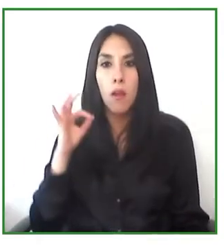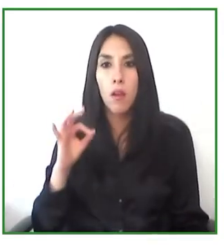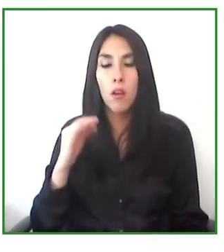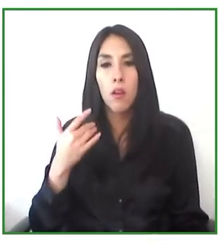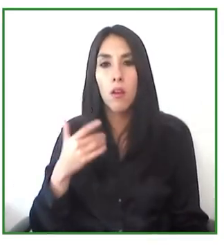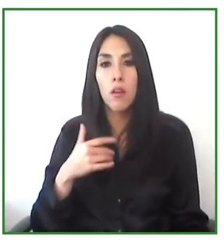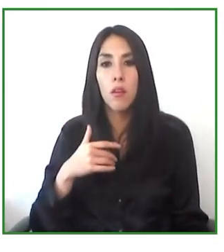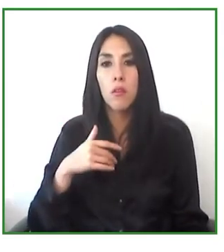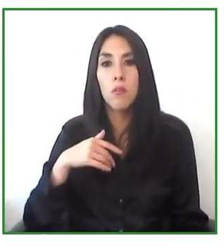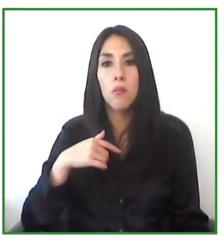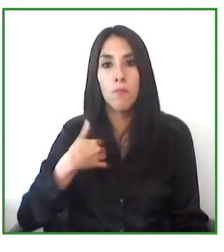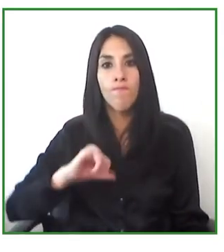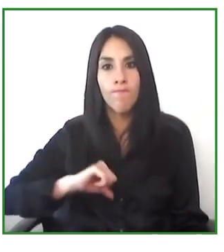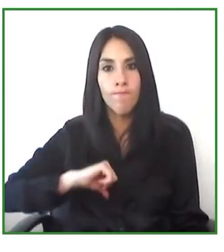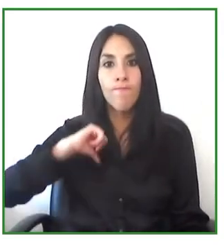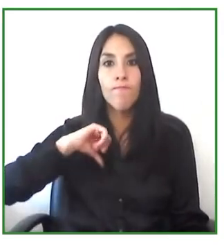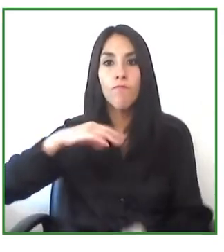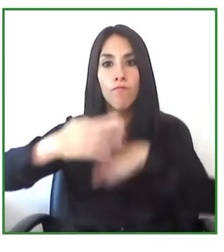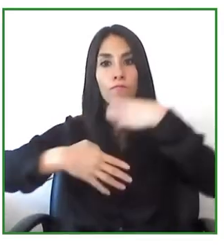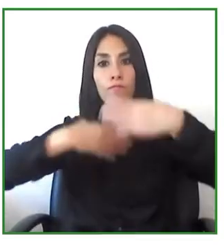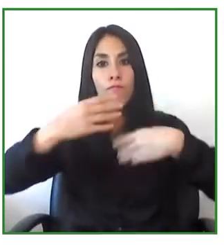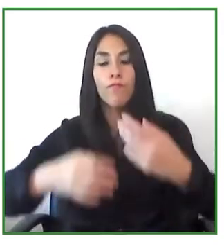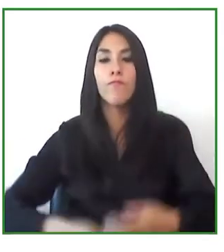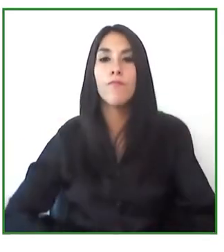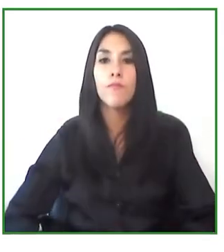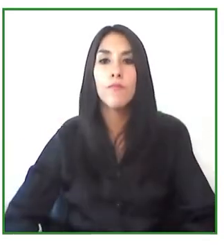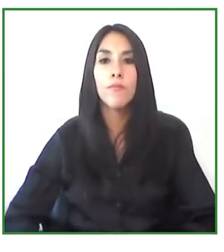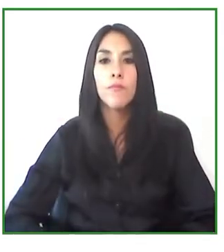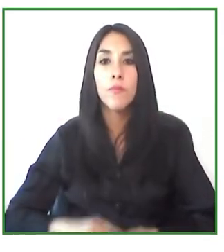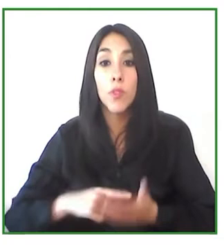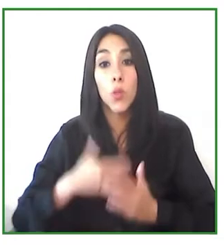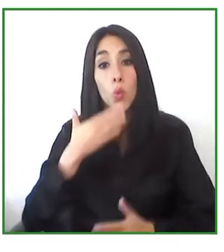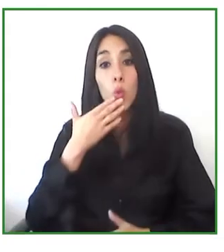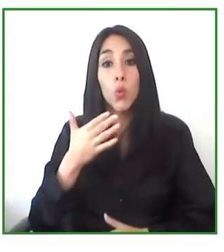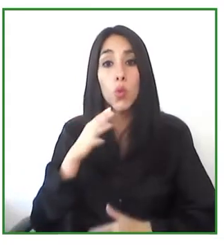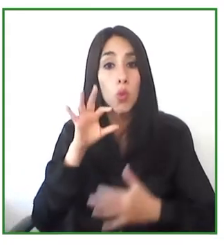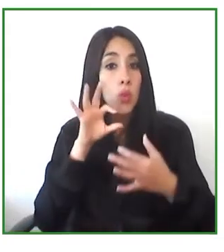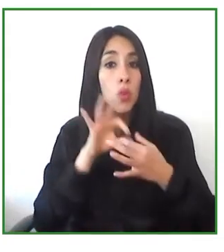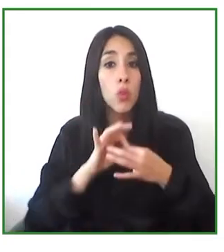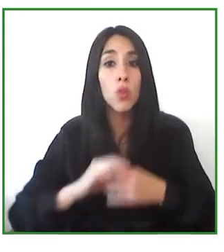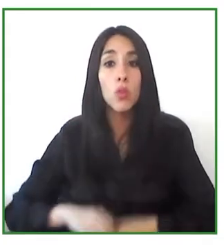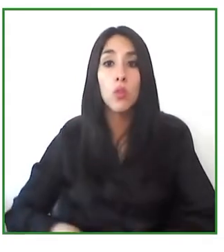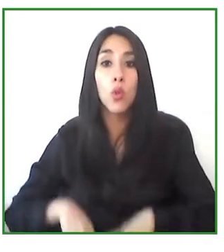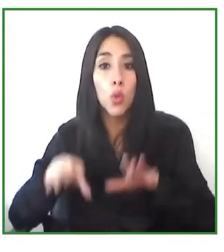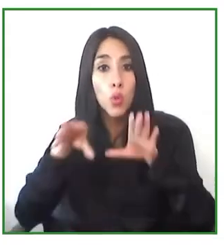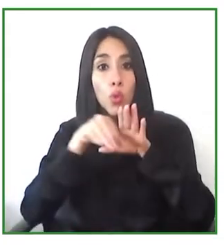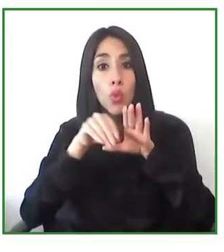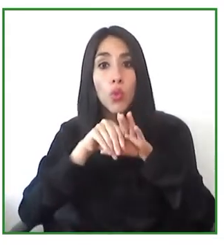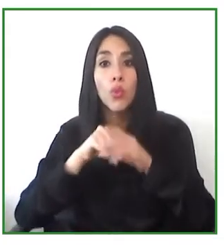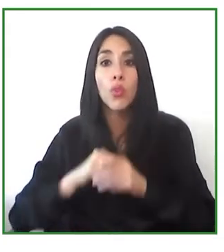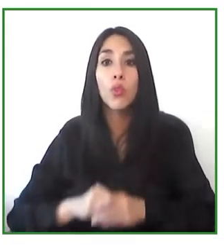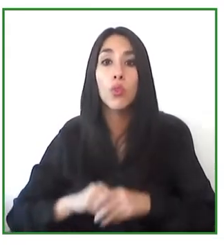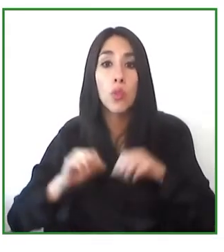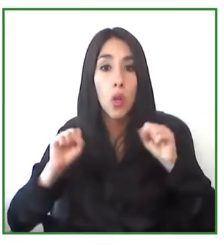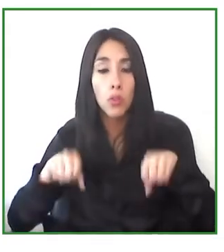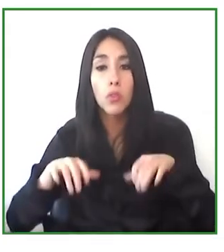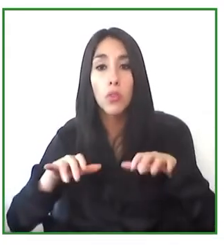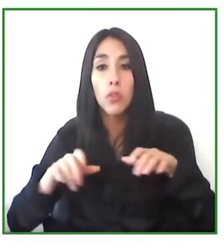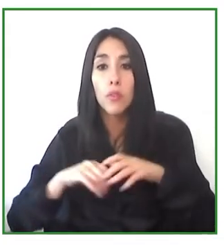sido un gran aliado para lo que es la inclusión, y poder manejar esta tecnología hace que tengamos puertas abiertas